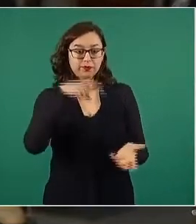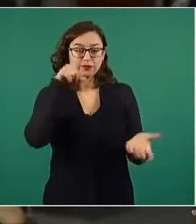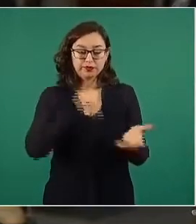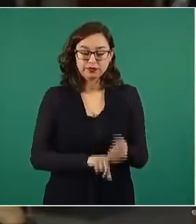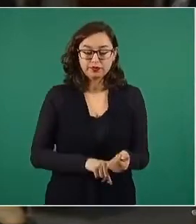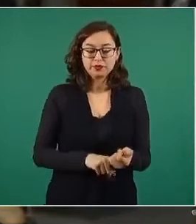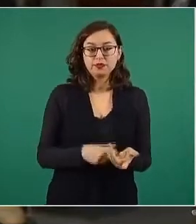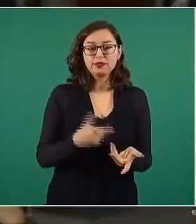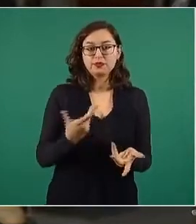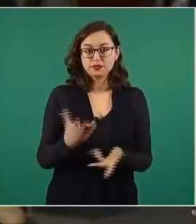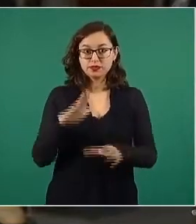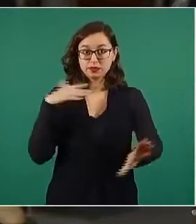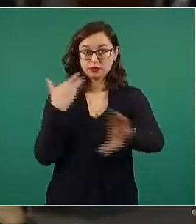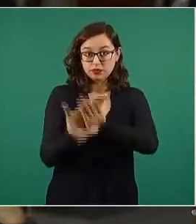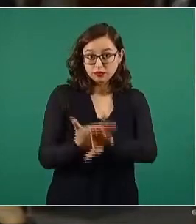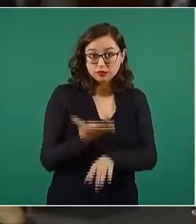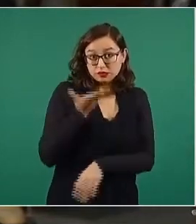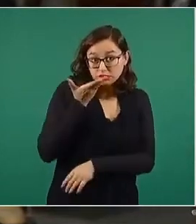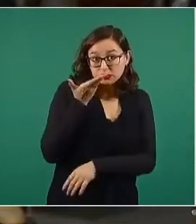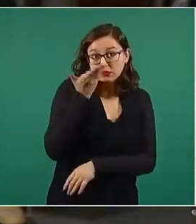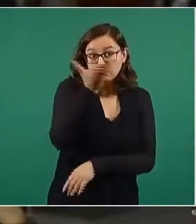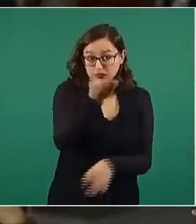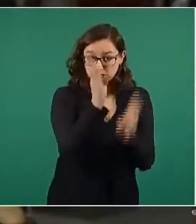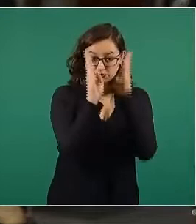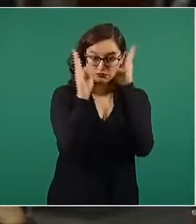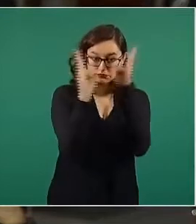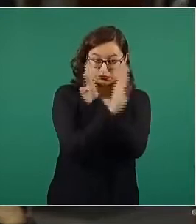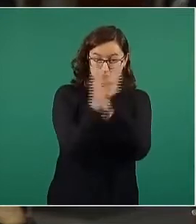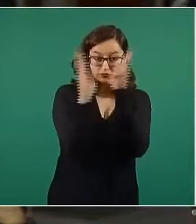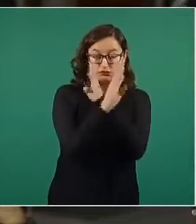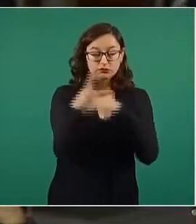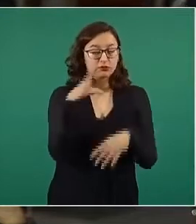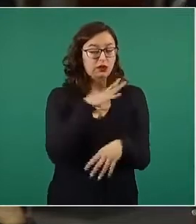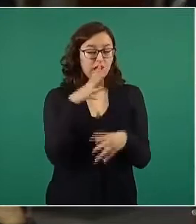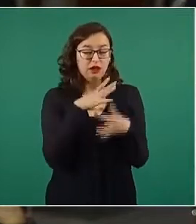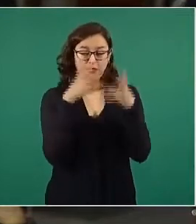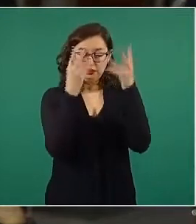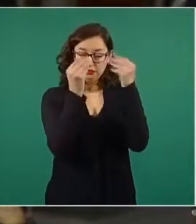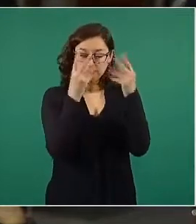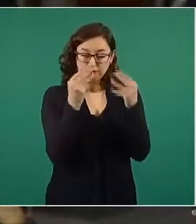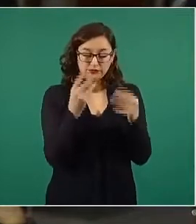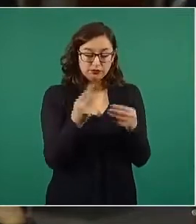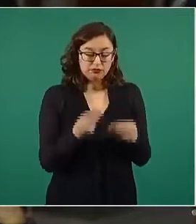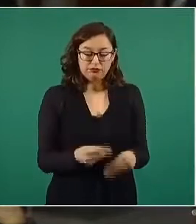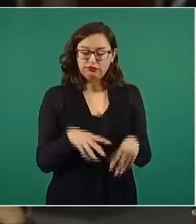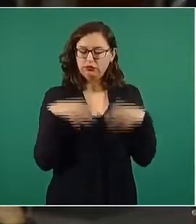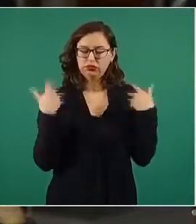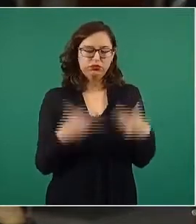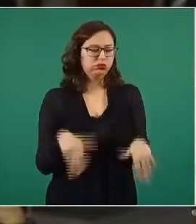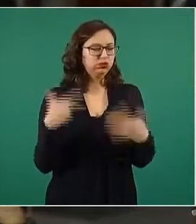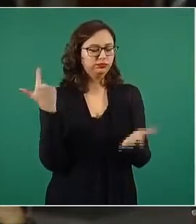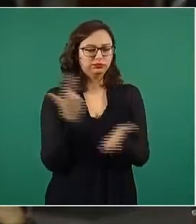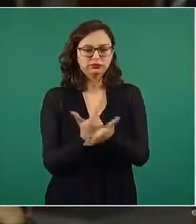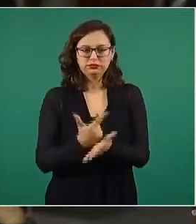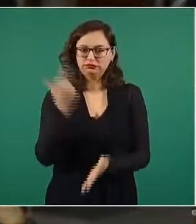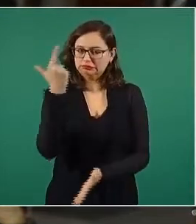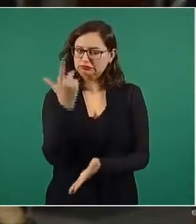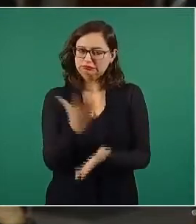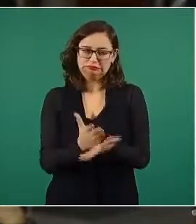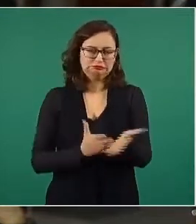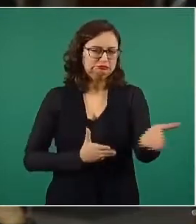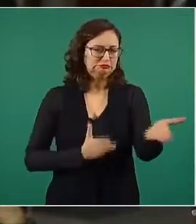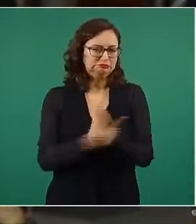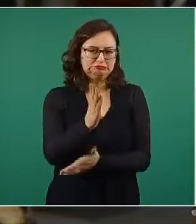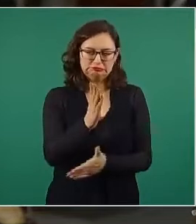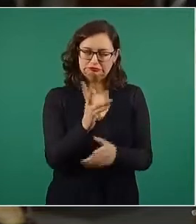de audios, hay además, porque ellos hacían un espionaje totalmente invasivo y violatorio de